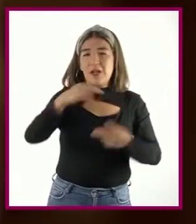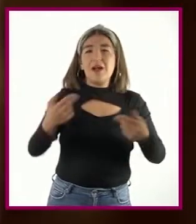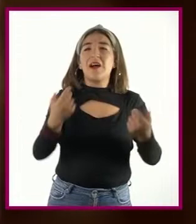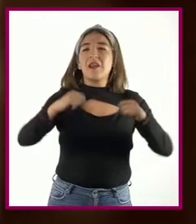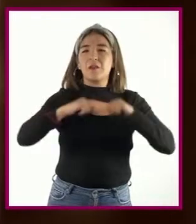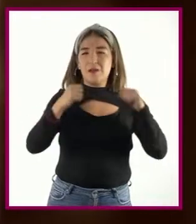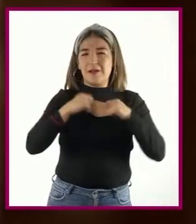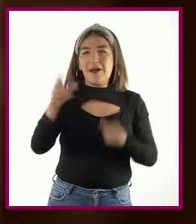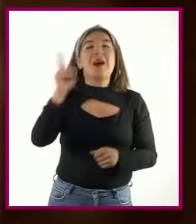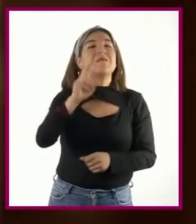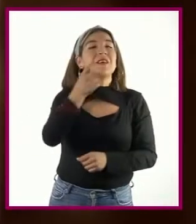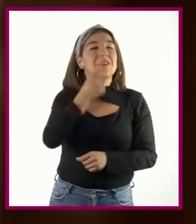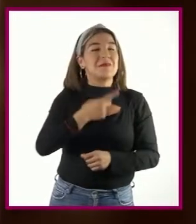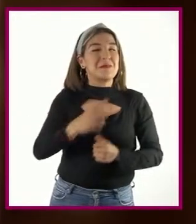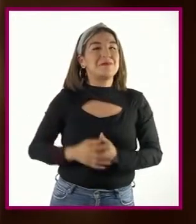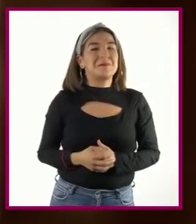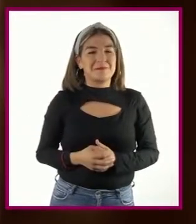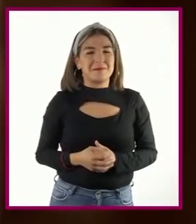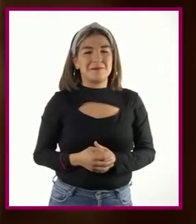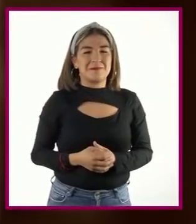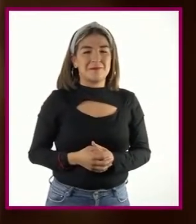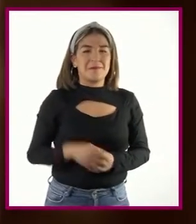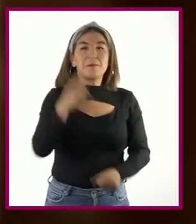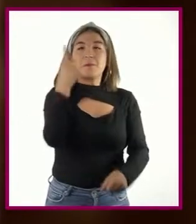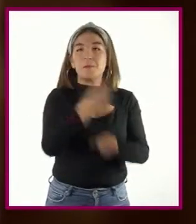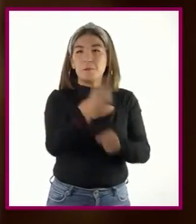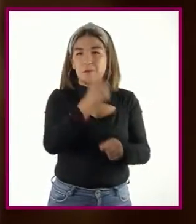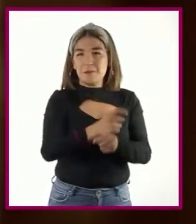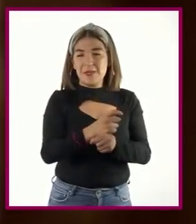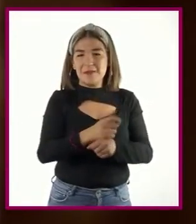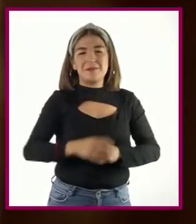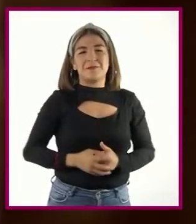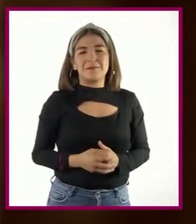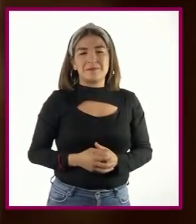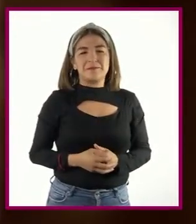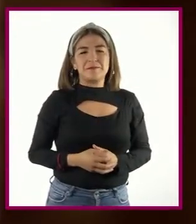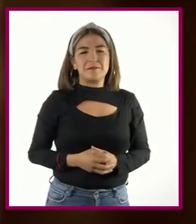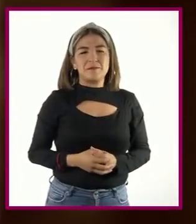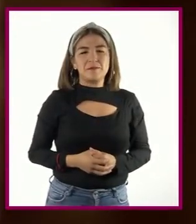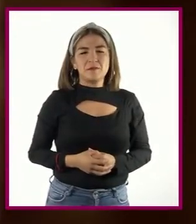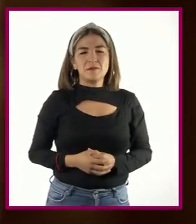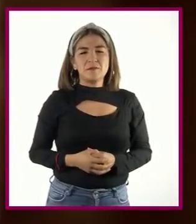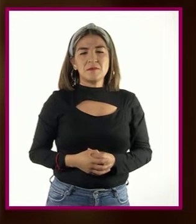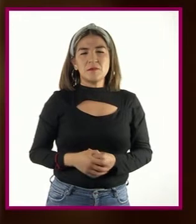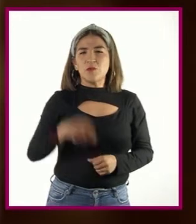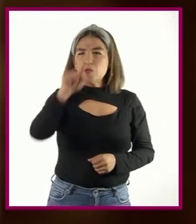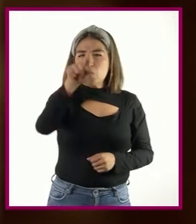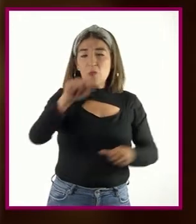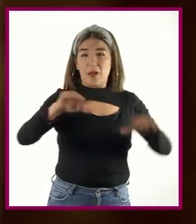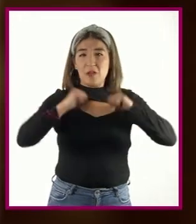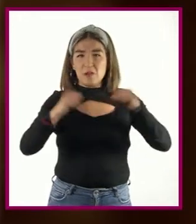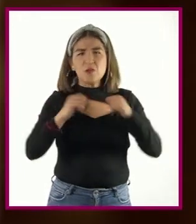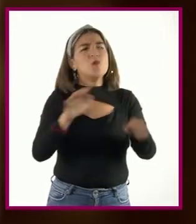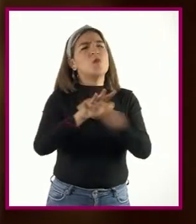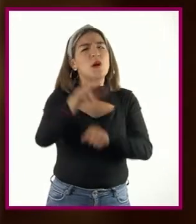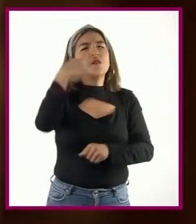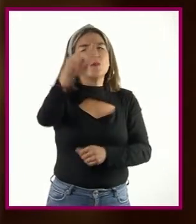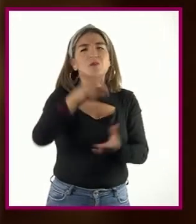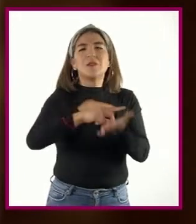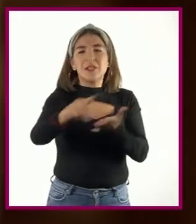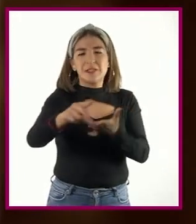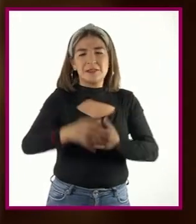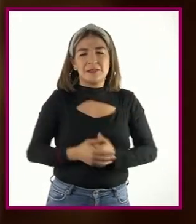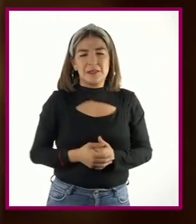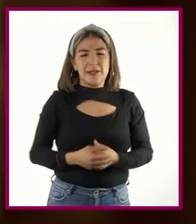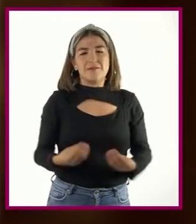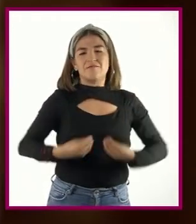A ver, dímelos. El primero... ¿Cuáles son tus derechos como adolescente? El